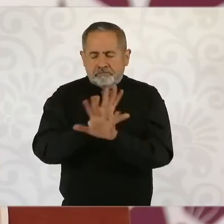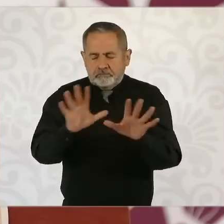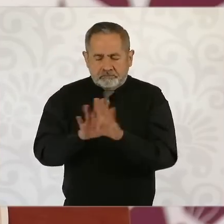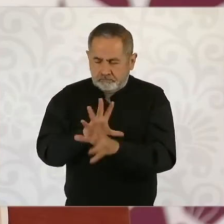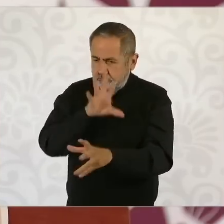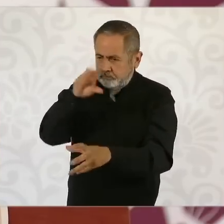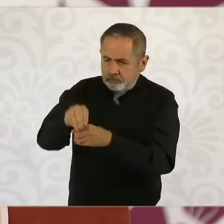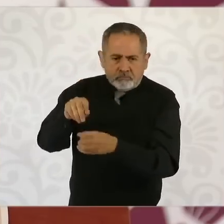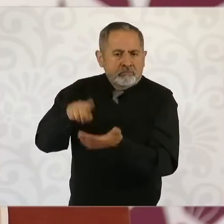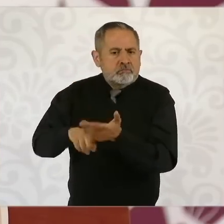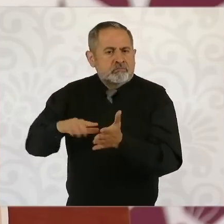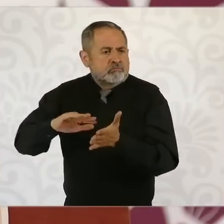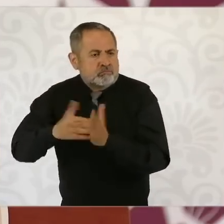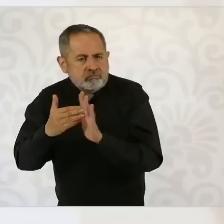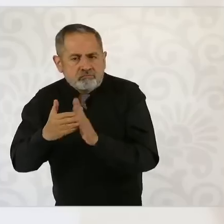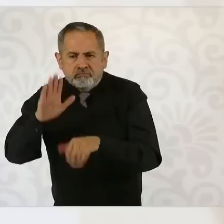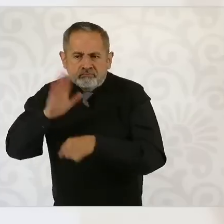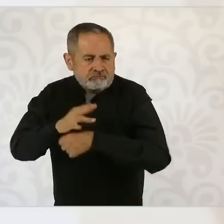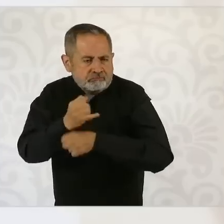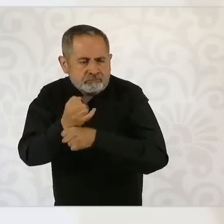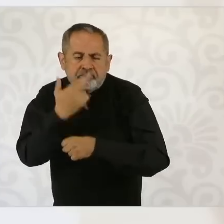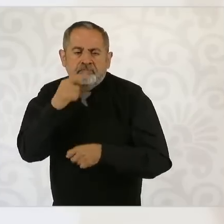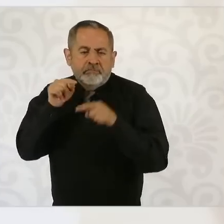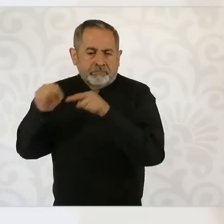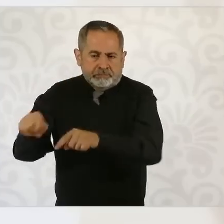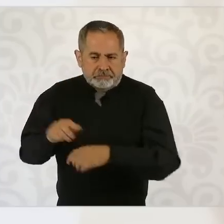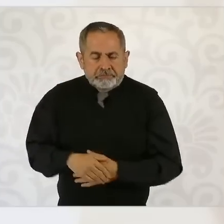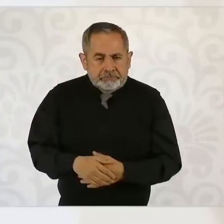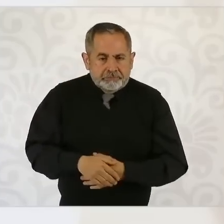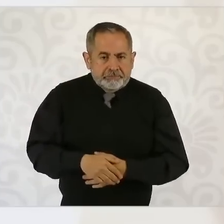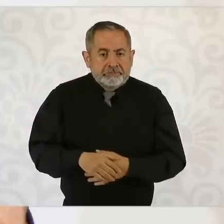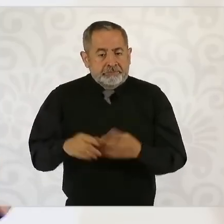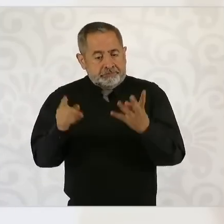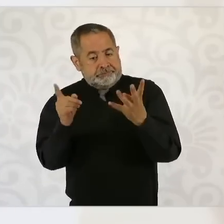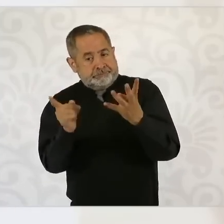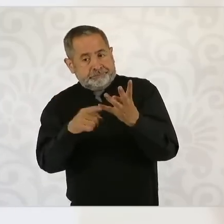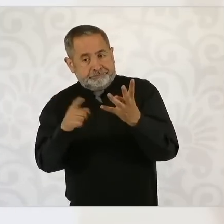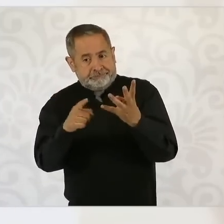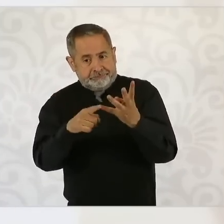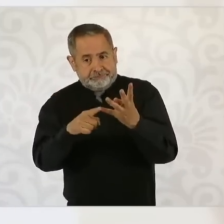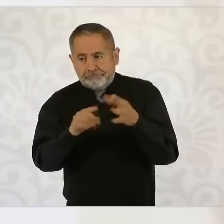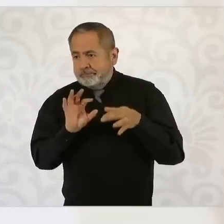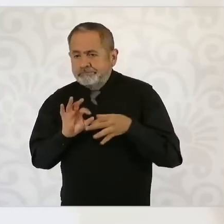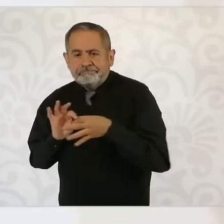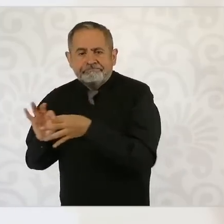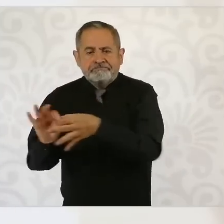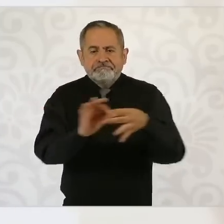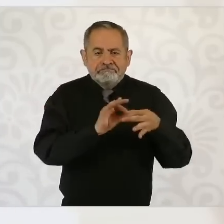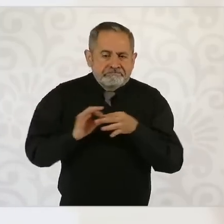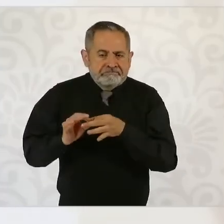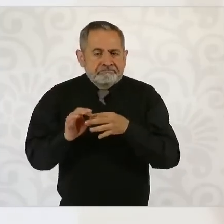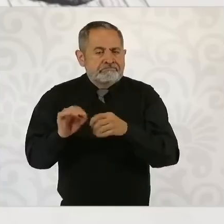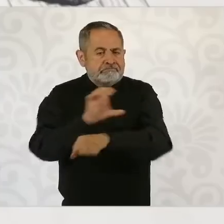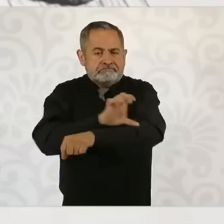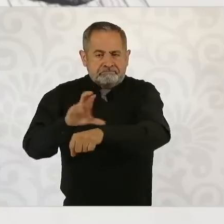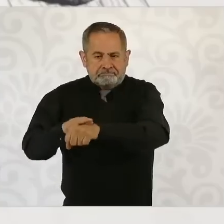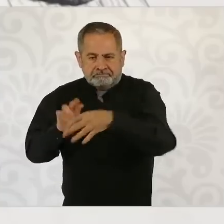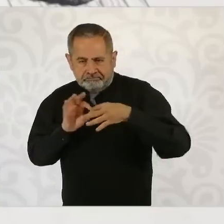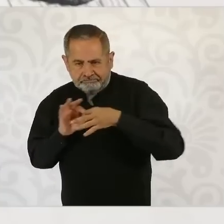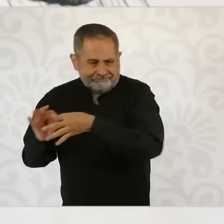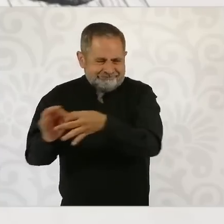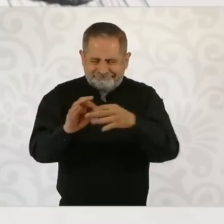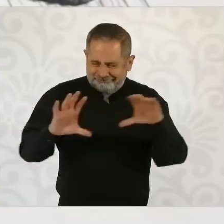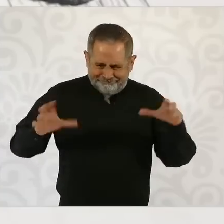la inteligencia y investigación. Y el último punto de la estrategia es la coordinación entre